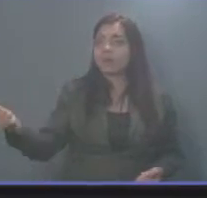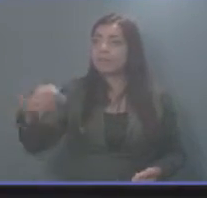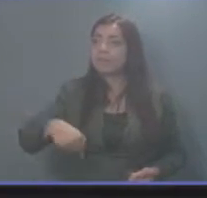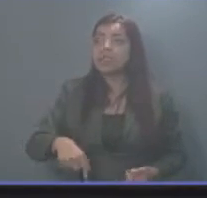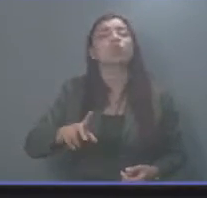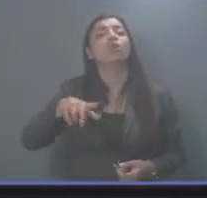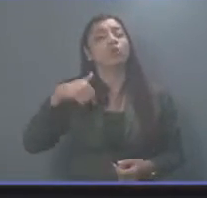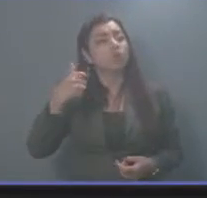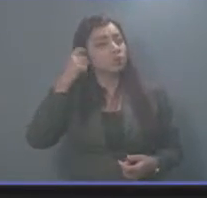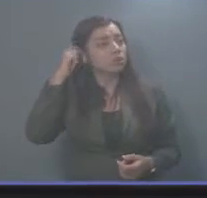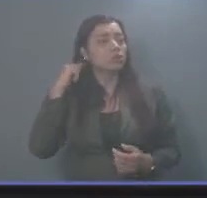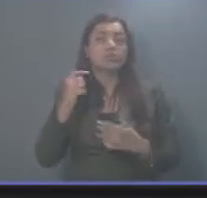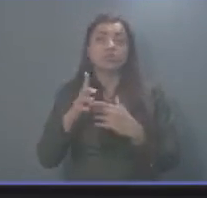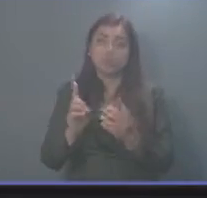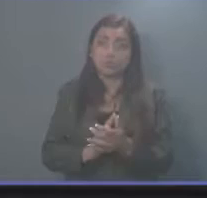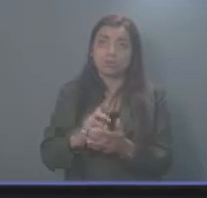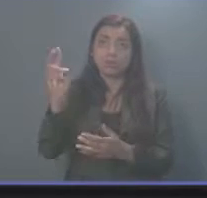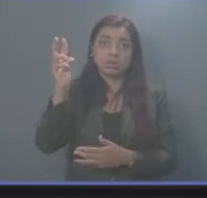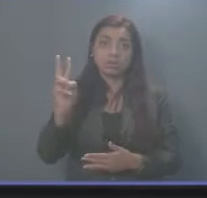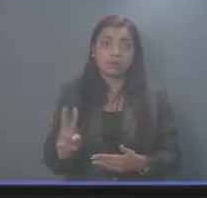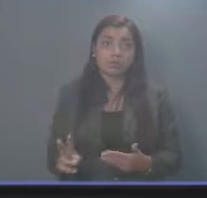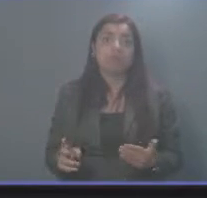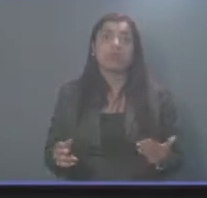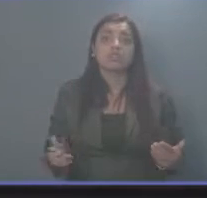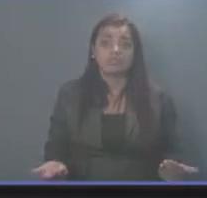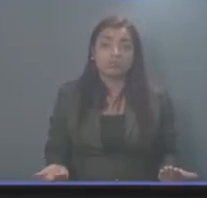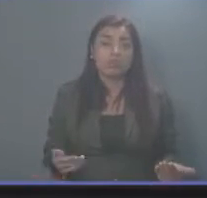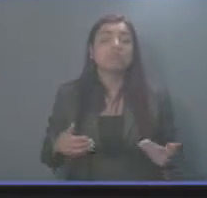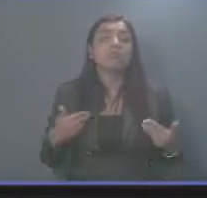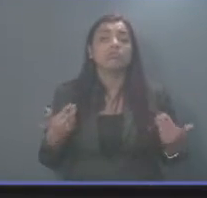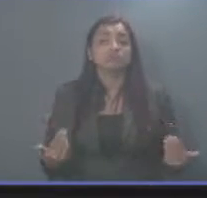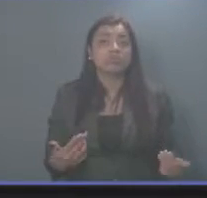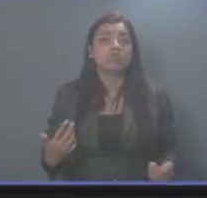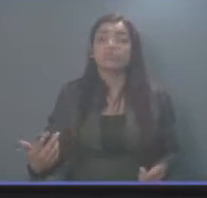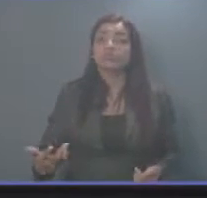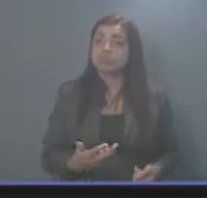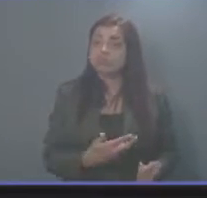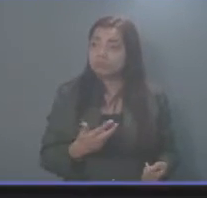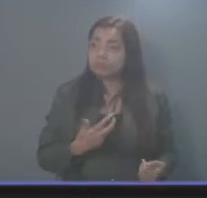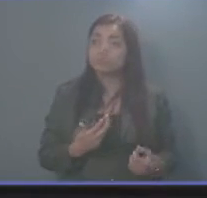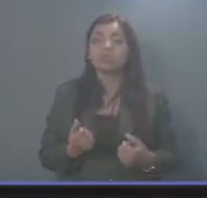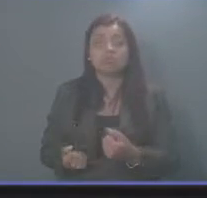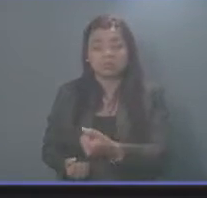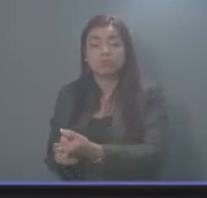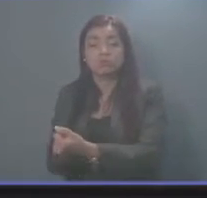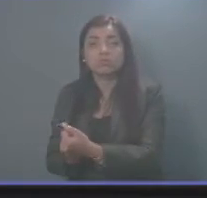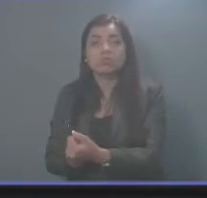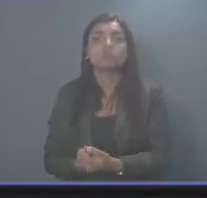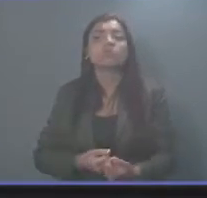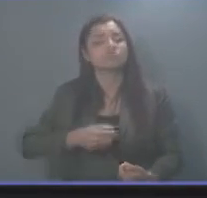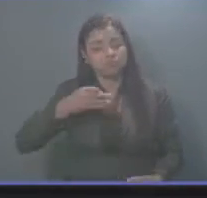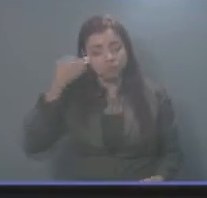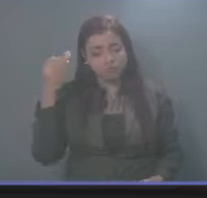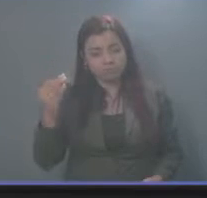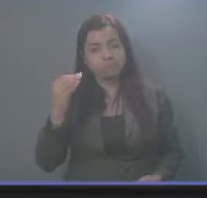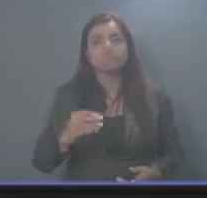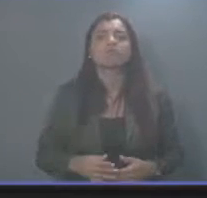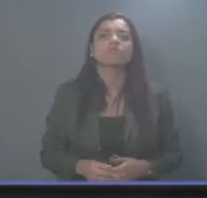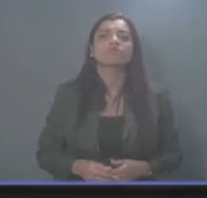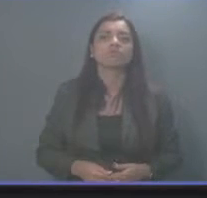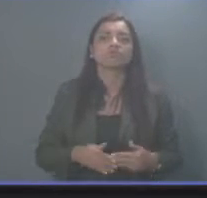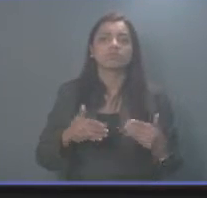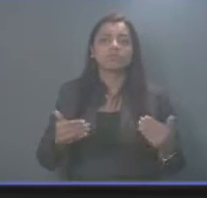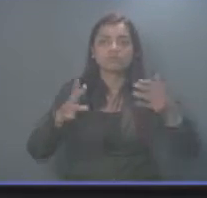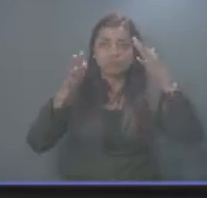estado otros diputados de Venezuela. Y por eso nosotros nos vamos a sumar y nos hemos sumado a